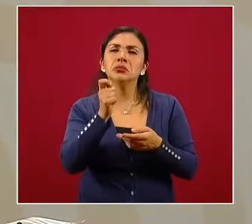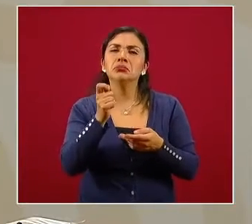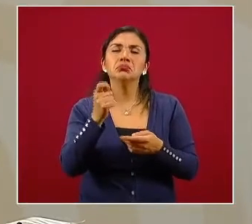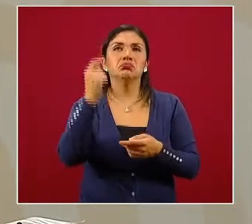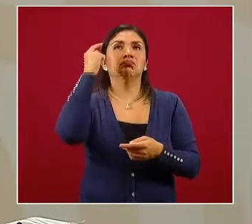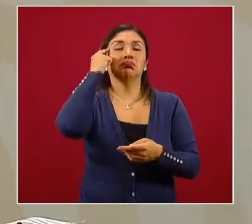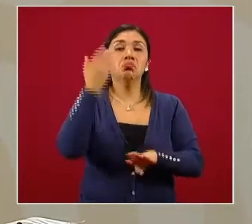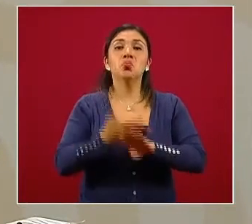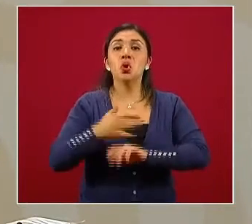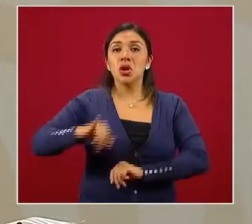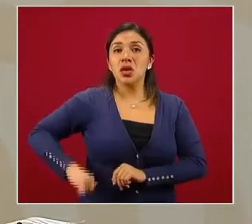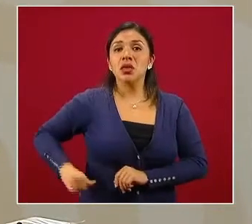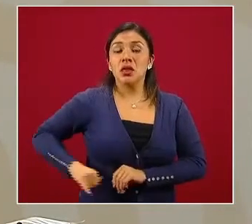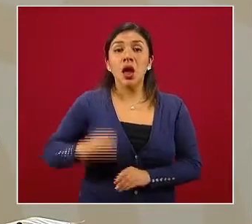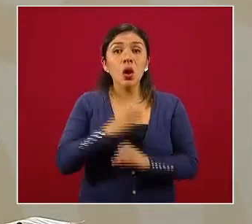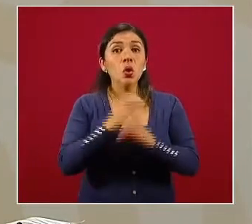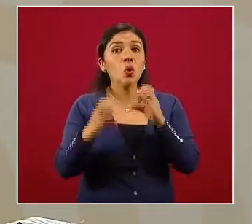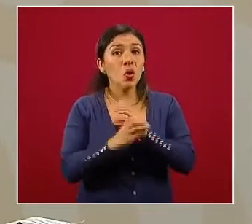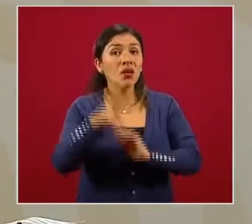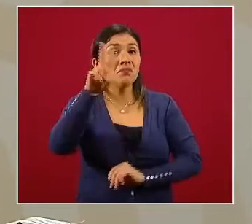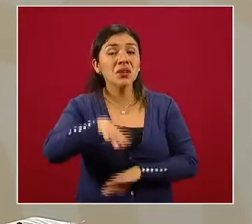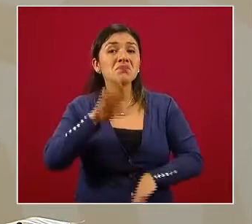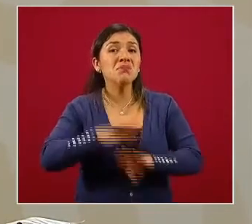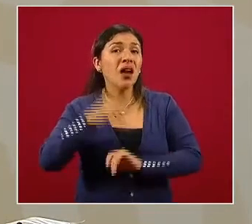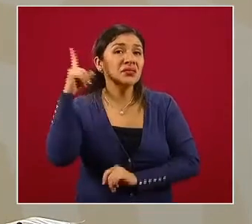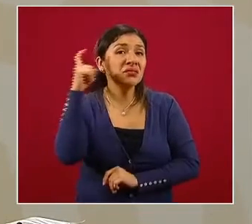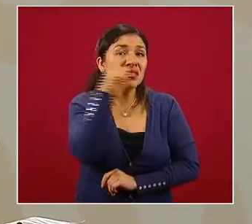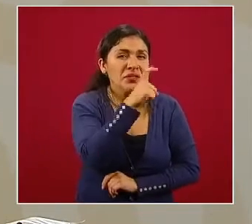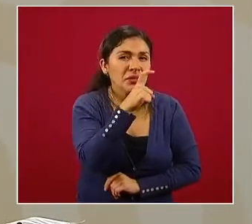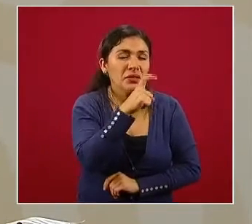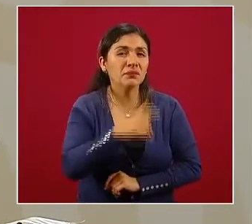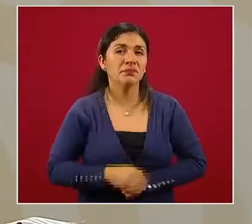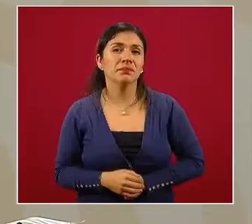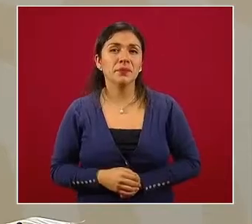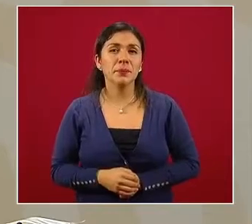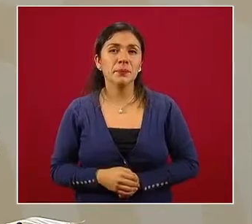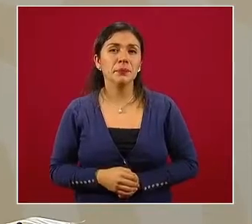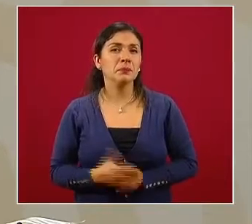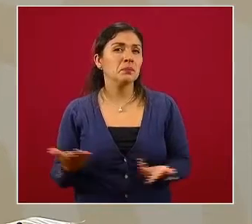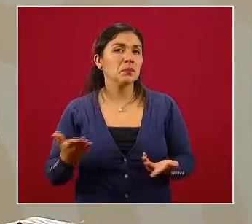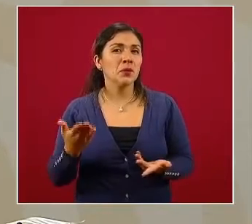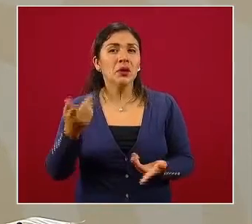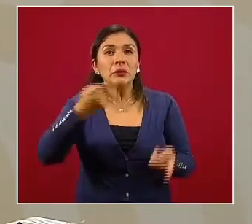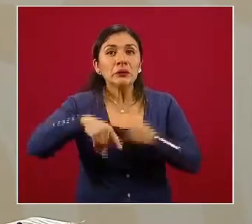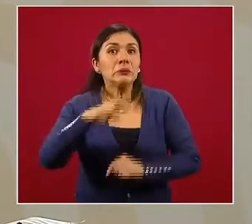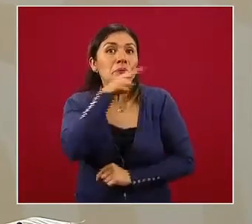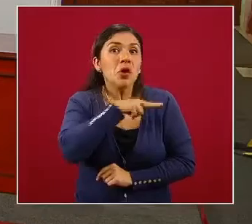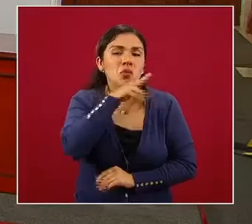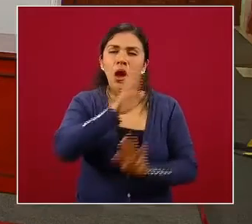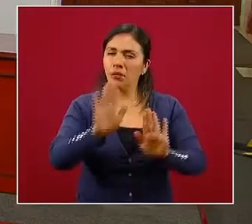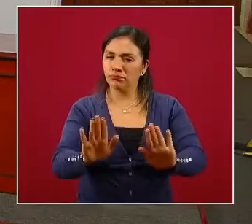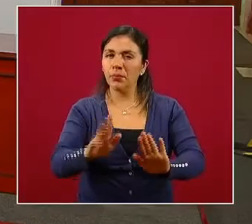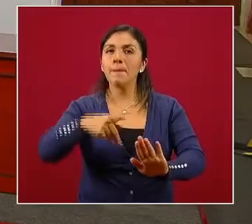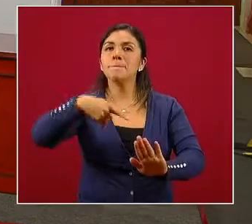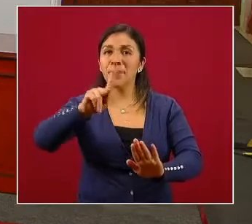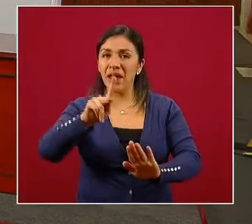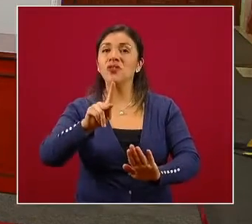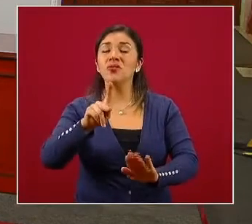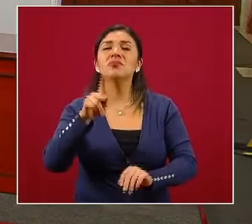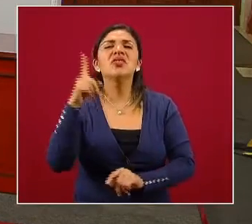fue interesante porque las cosas son más complejas de lo que parece. No quiero angustiar a nadie, pero la complejidad